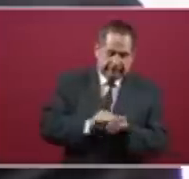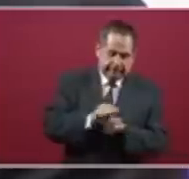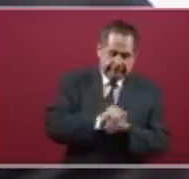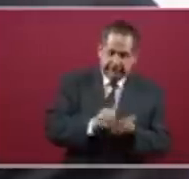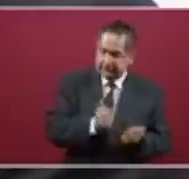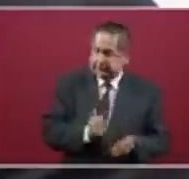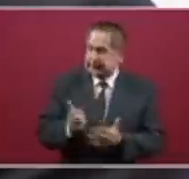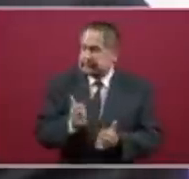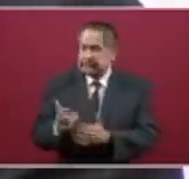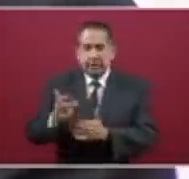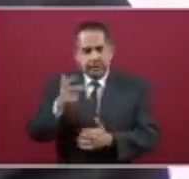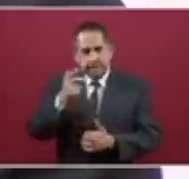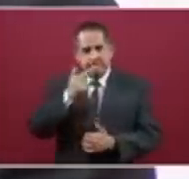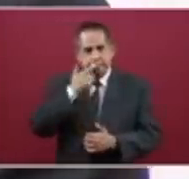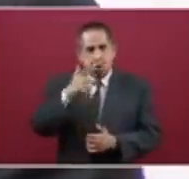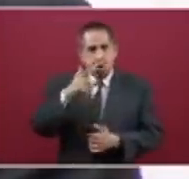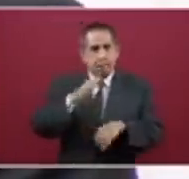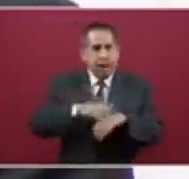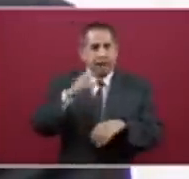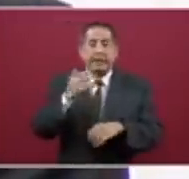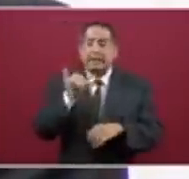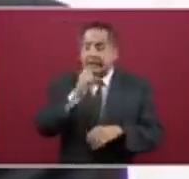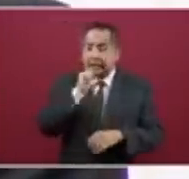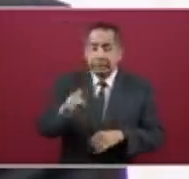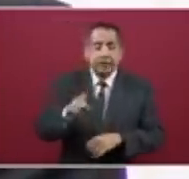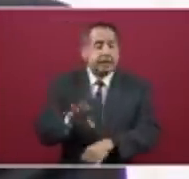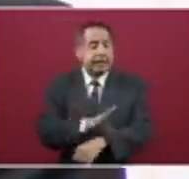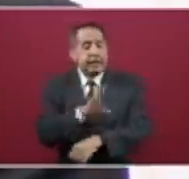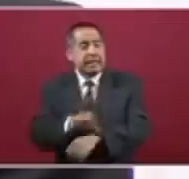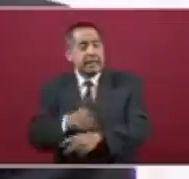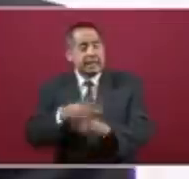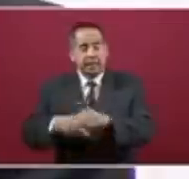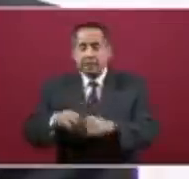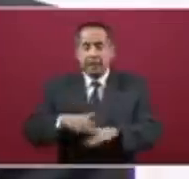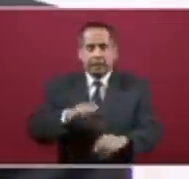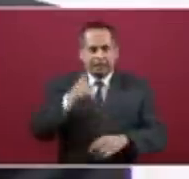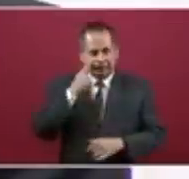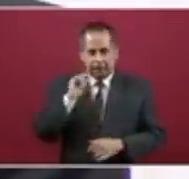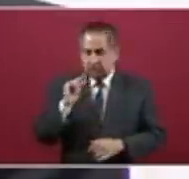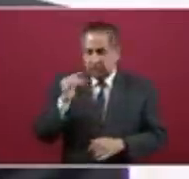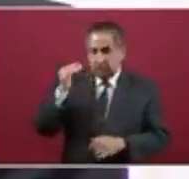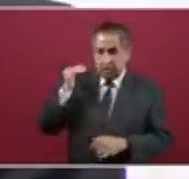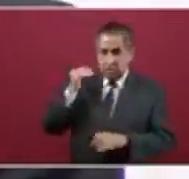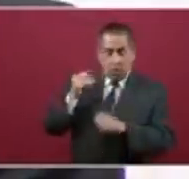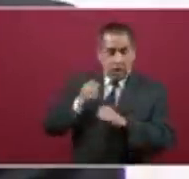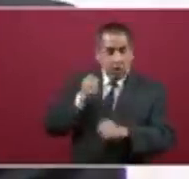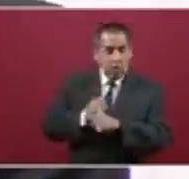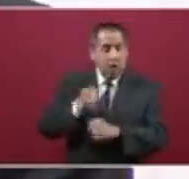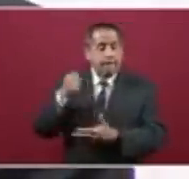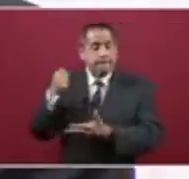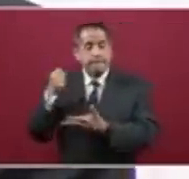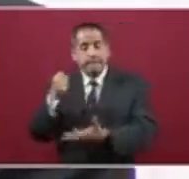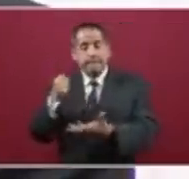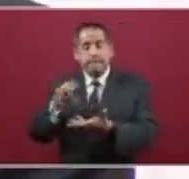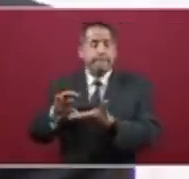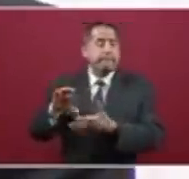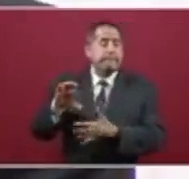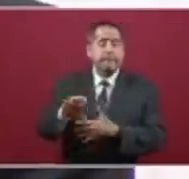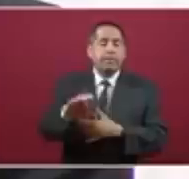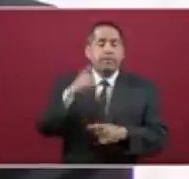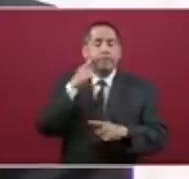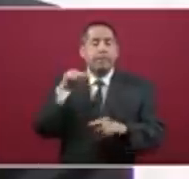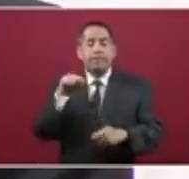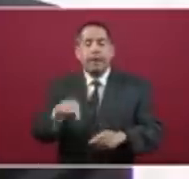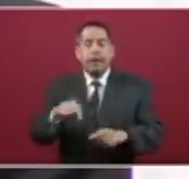generación de energía eléctrica el año pasado el presupuesto de